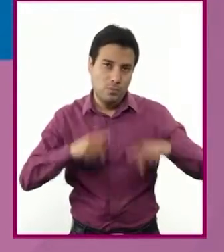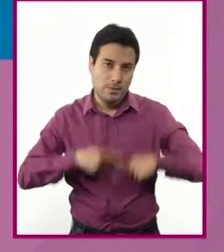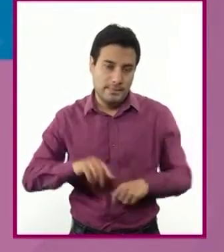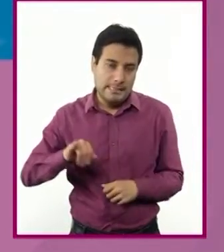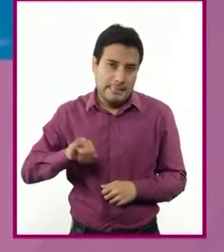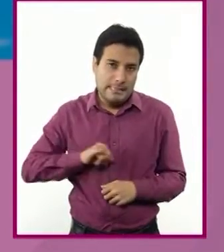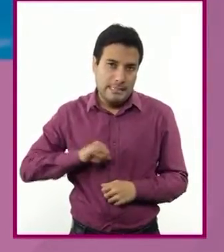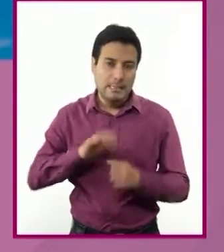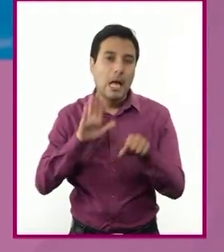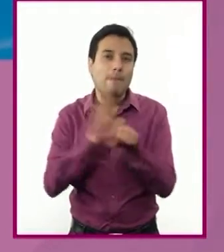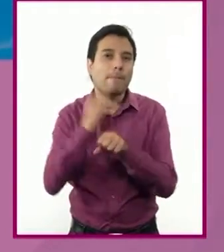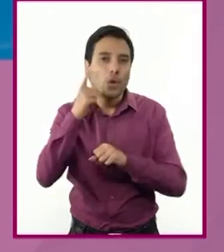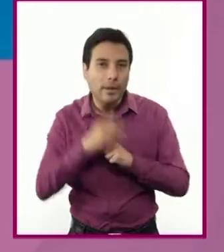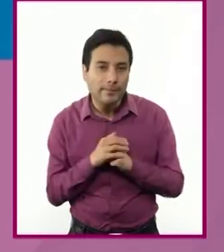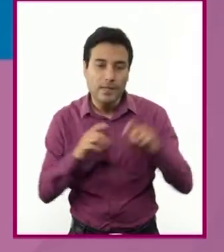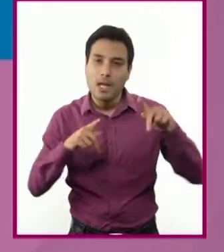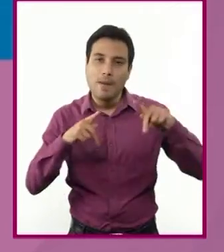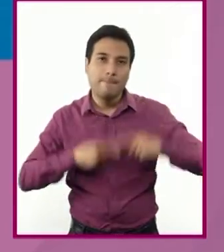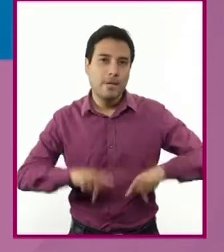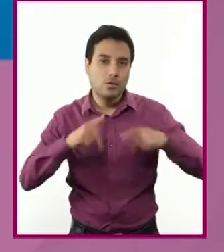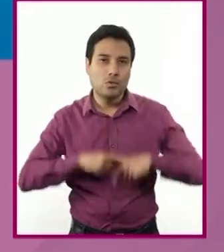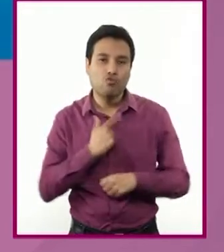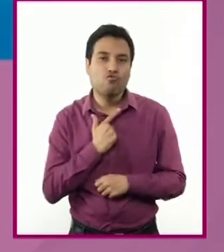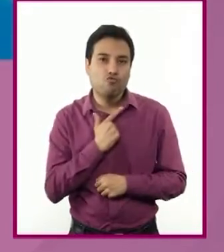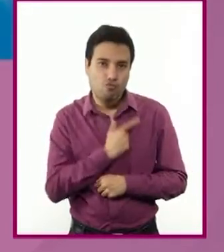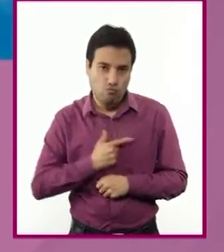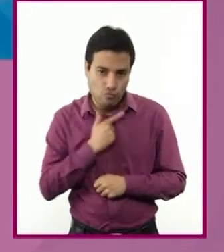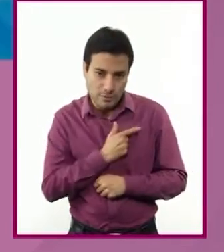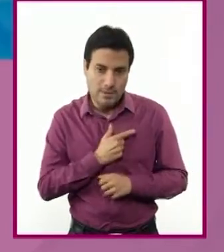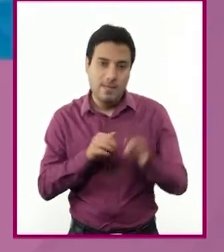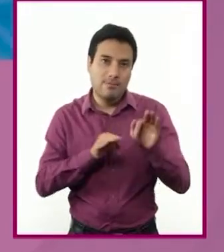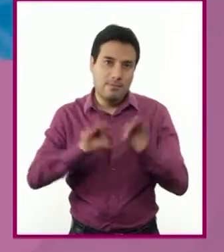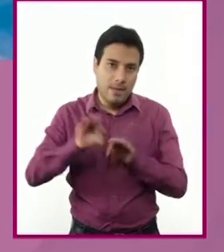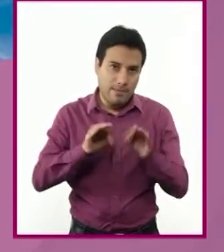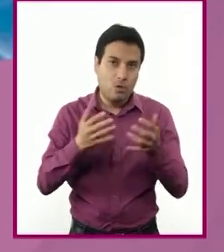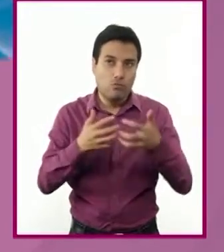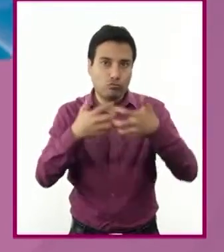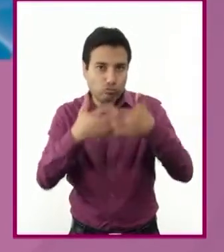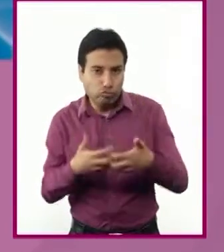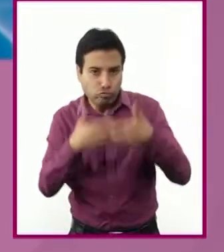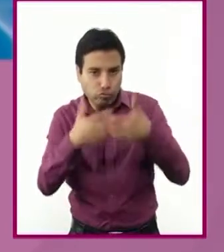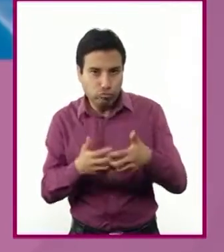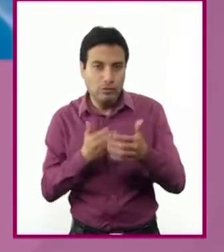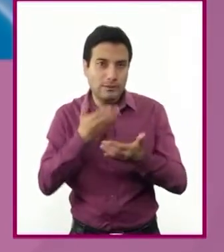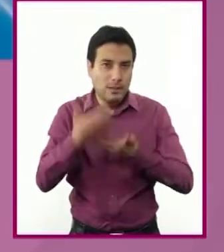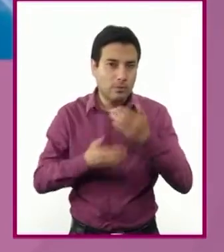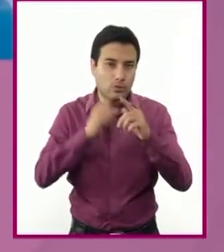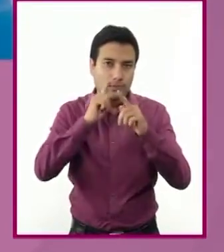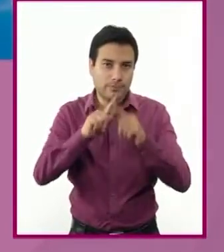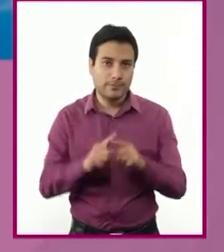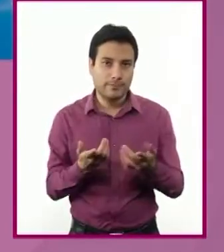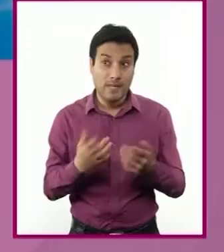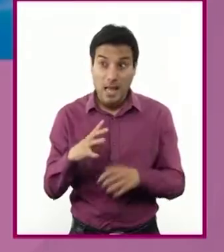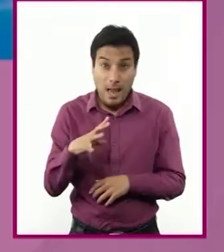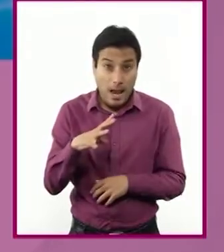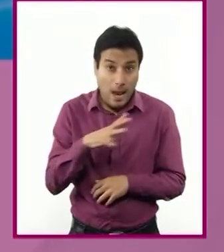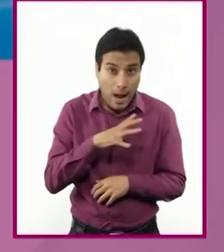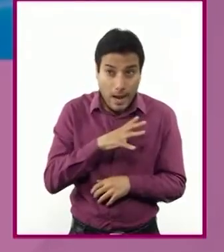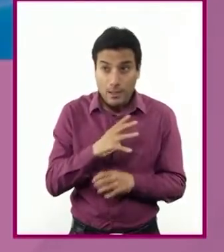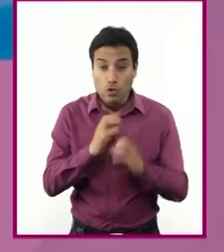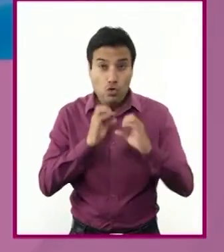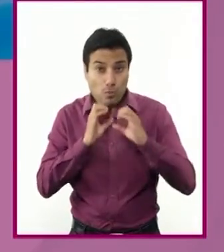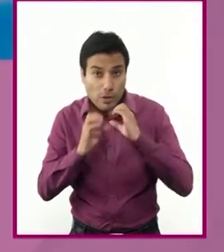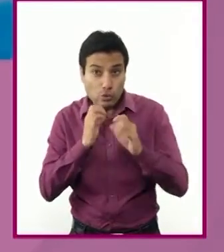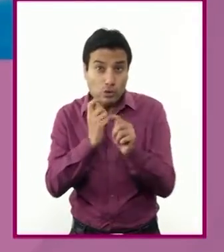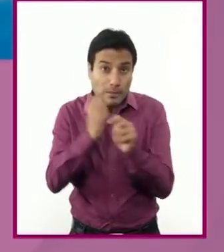porque las personas prefieren vivir en regiones con importante actividad industrial, comercial y de servicios que dispongan de varios medios de comunicación